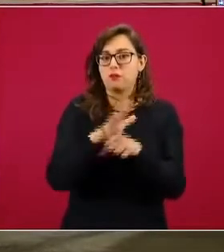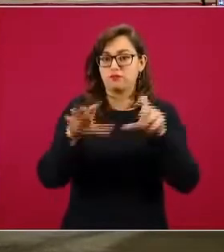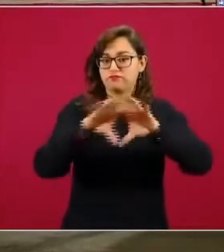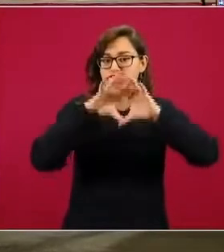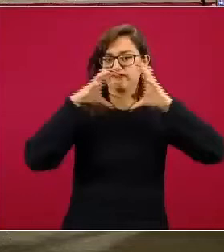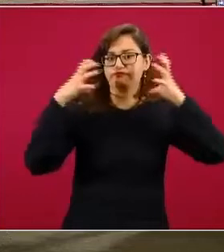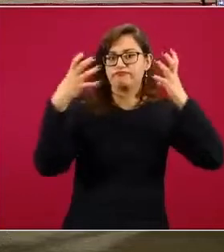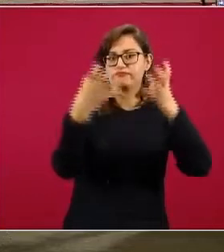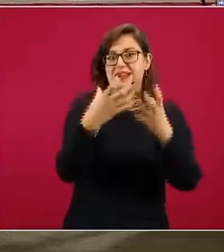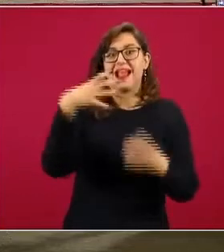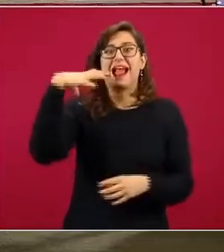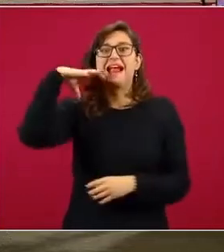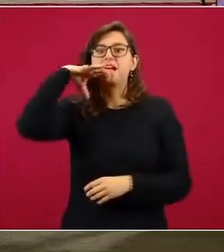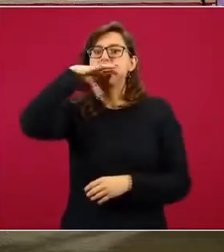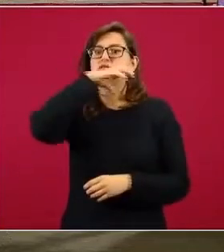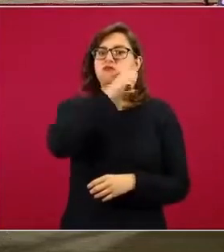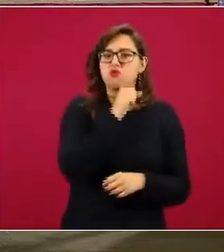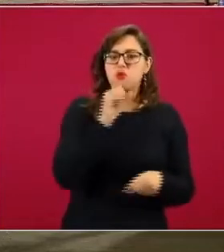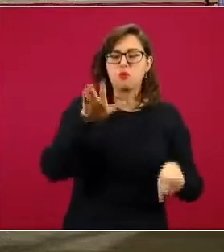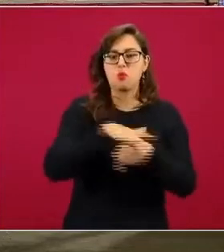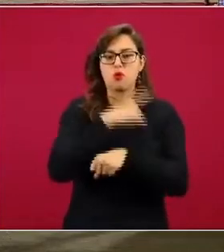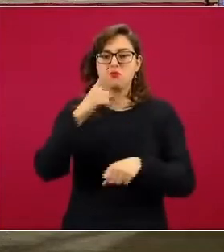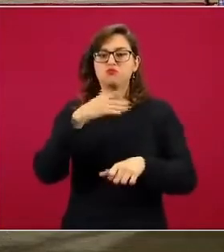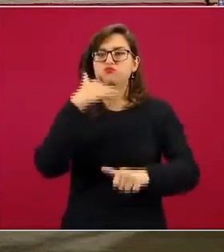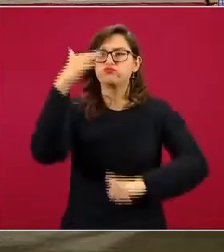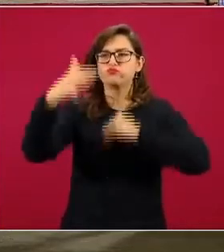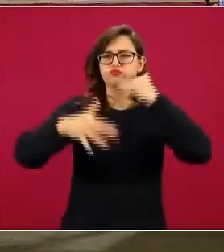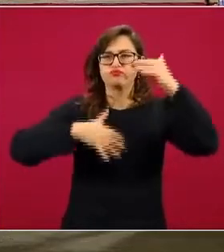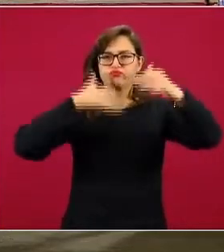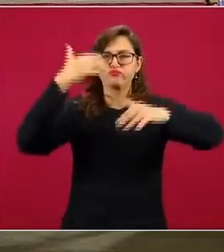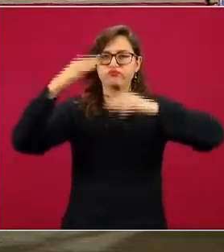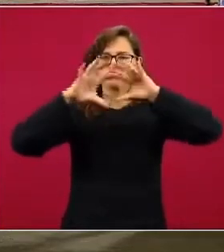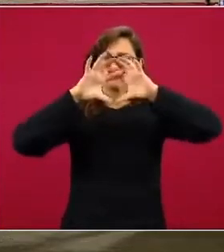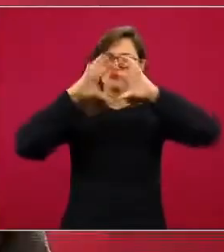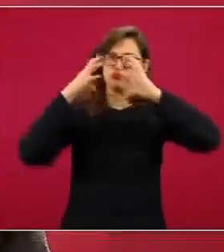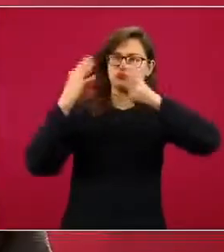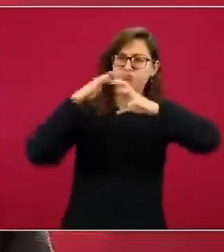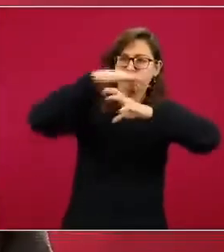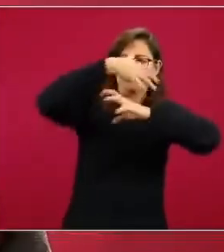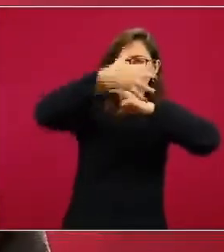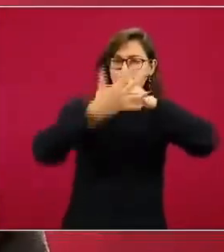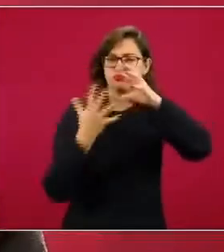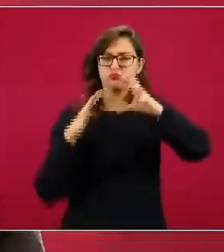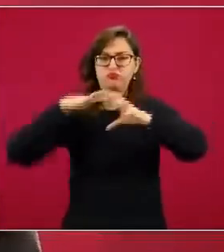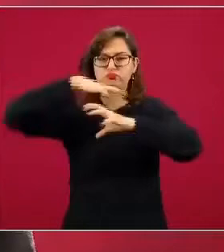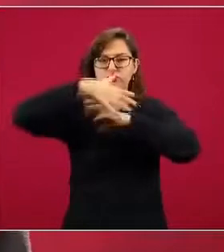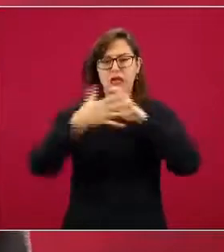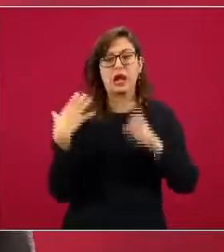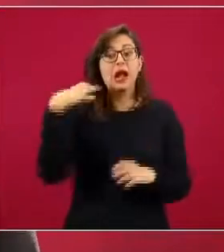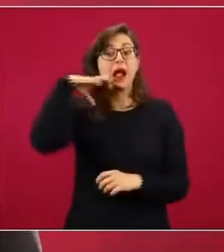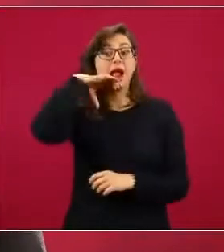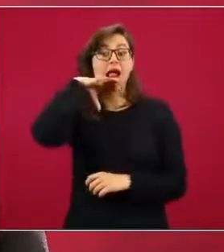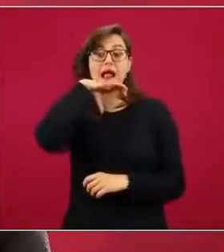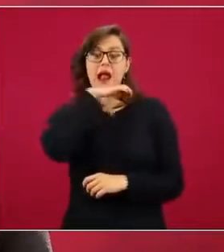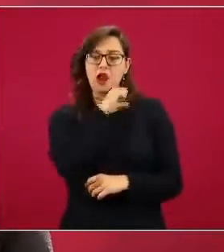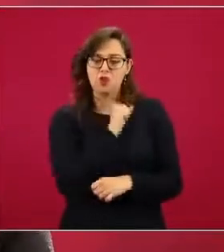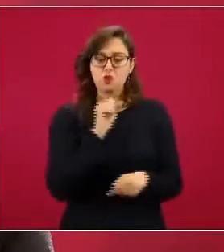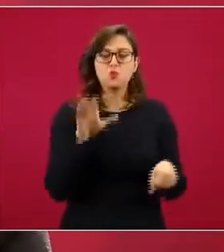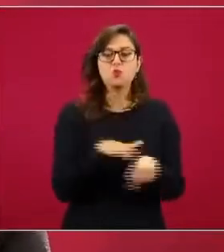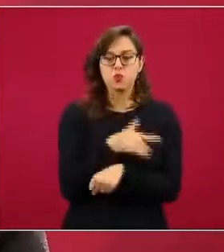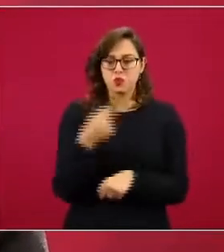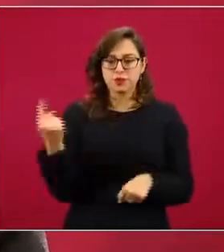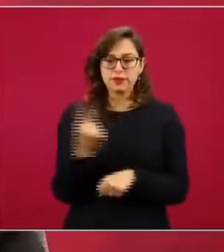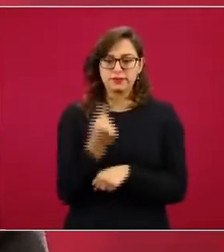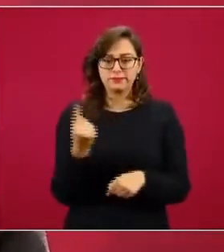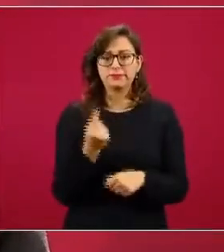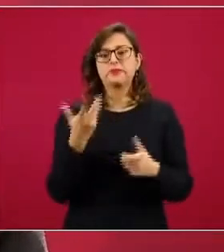están acumulando gases que producen un efecto invernadero y que estos gases proceden fundamentalmente de la combustión de los